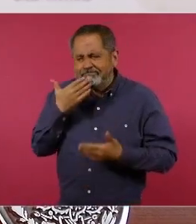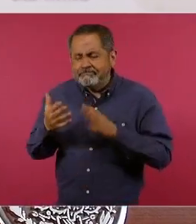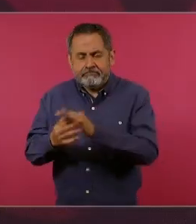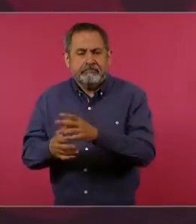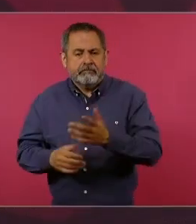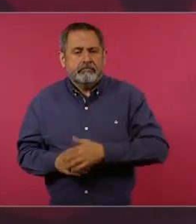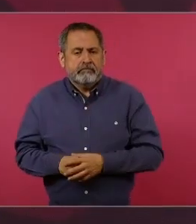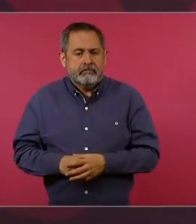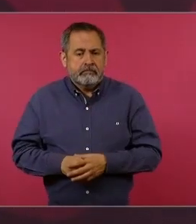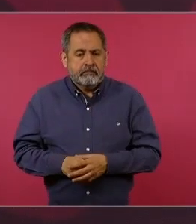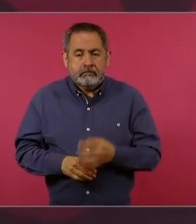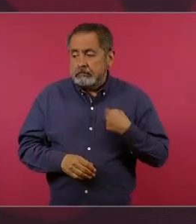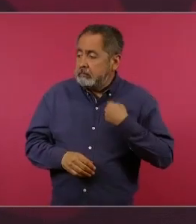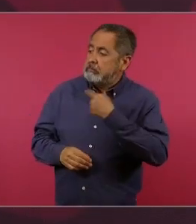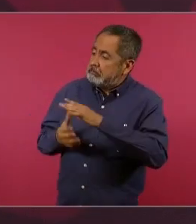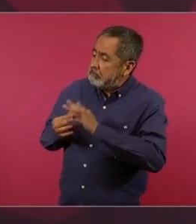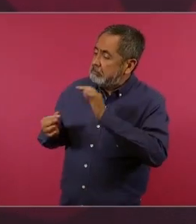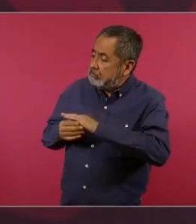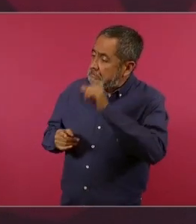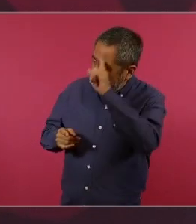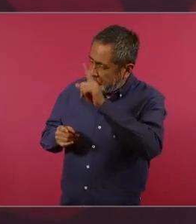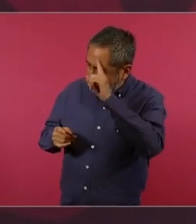no necesita que yo esté